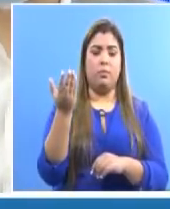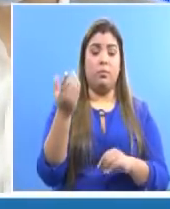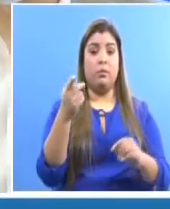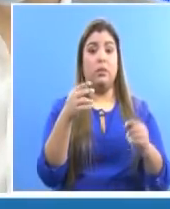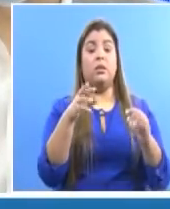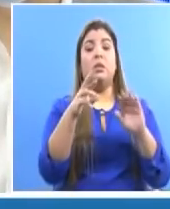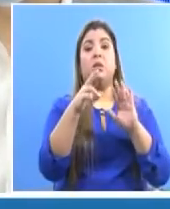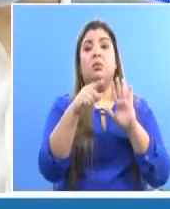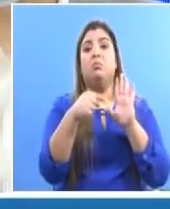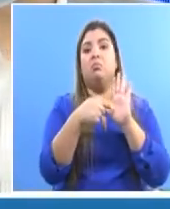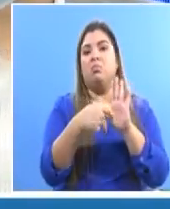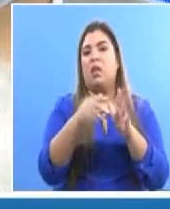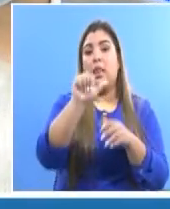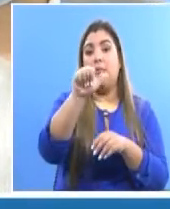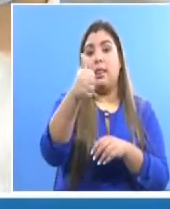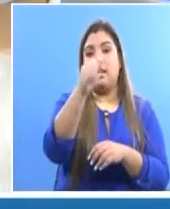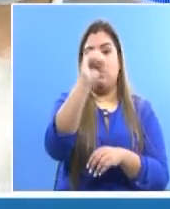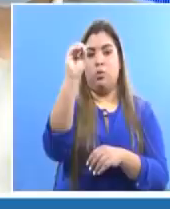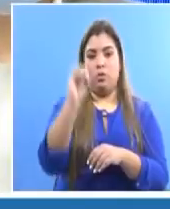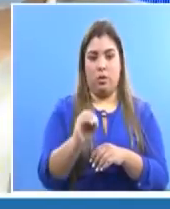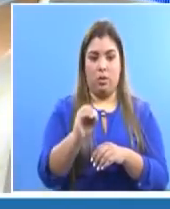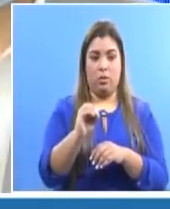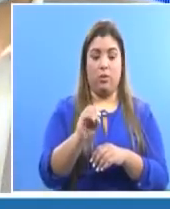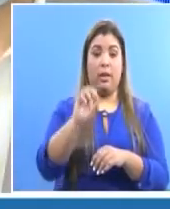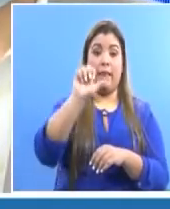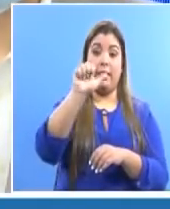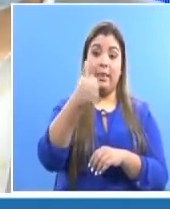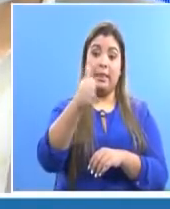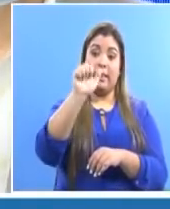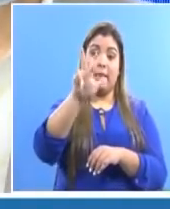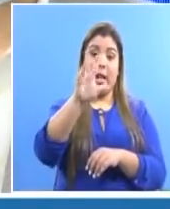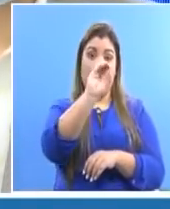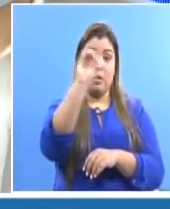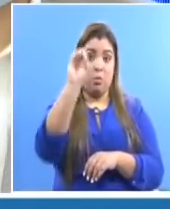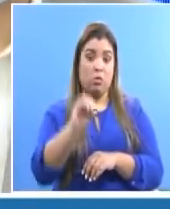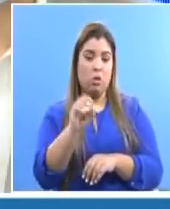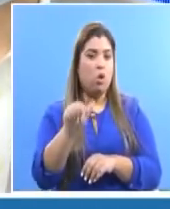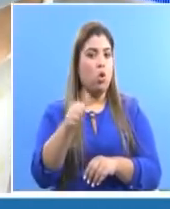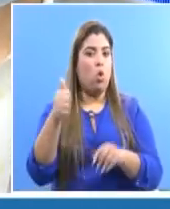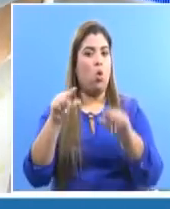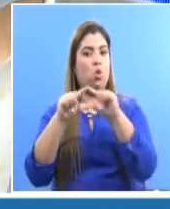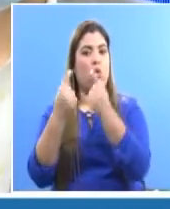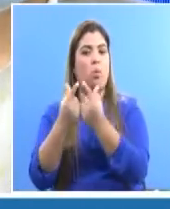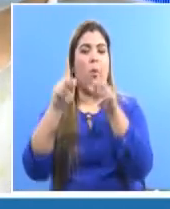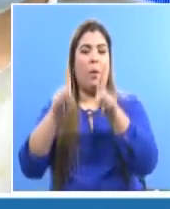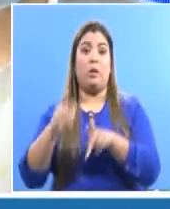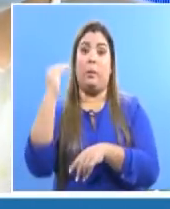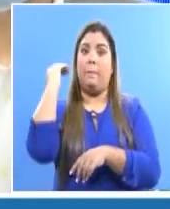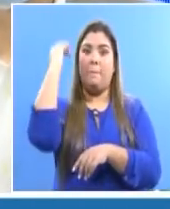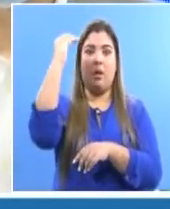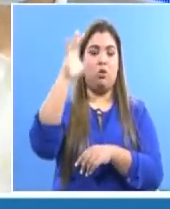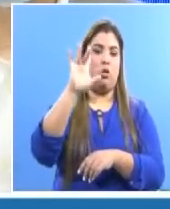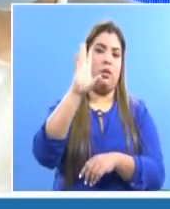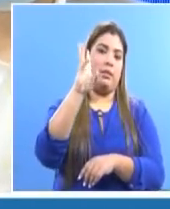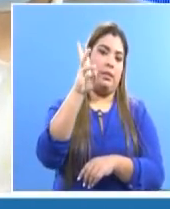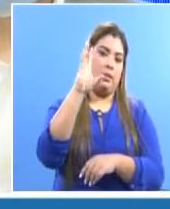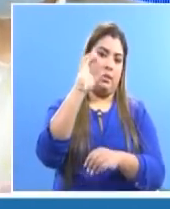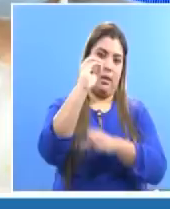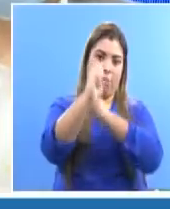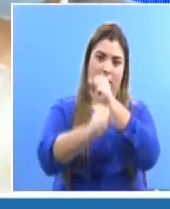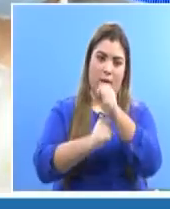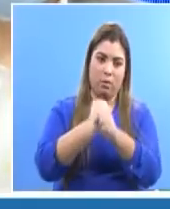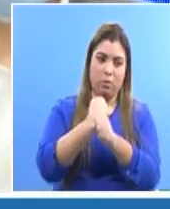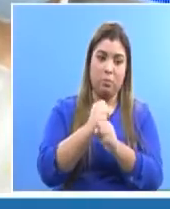representan solamente cerca del 10%. Y el 13% son los que afectan a los mayores de 60 años. Pero ¿cómo